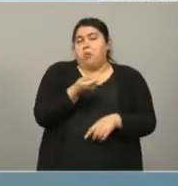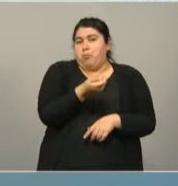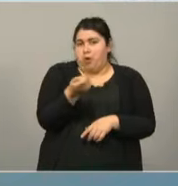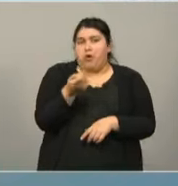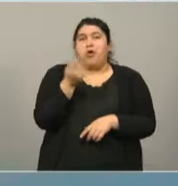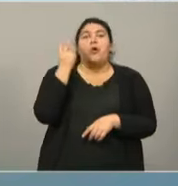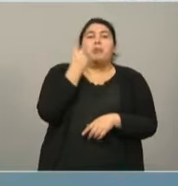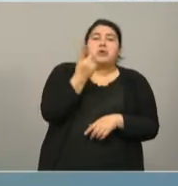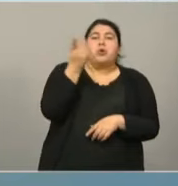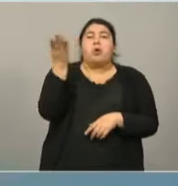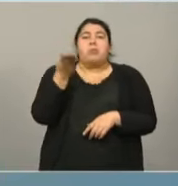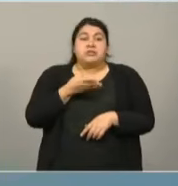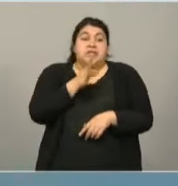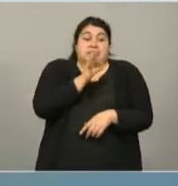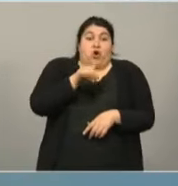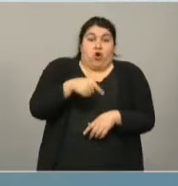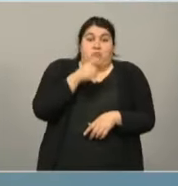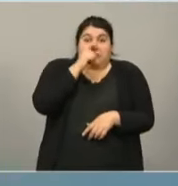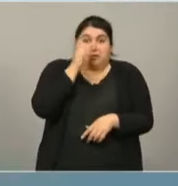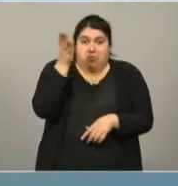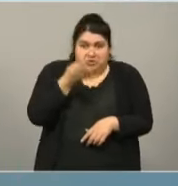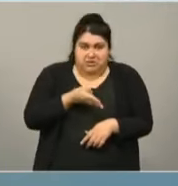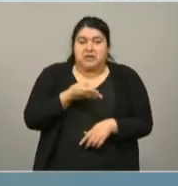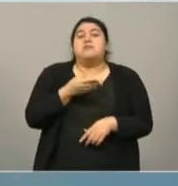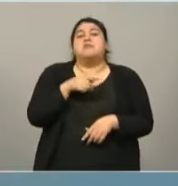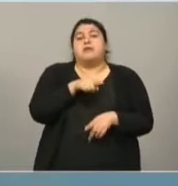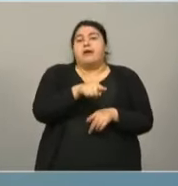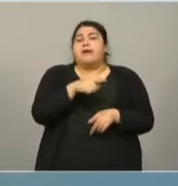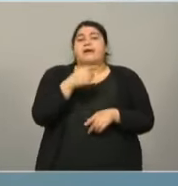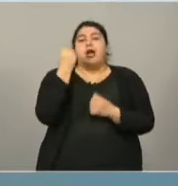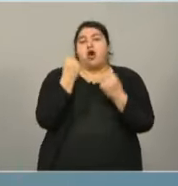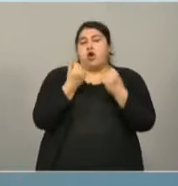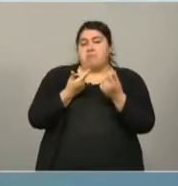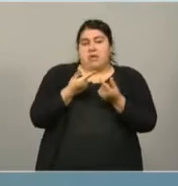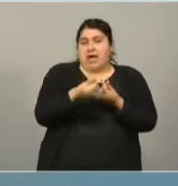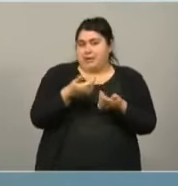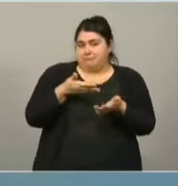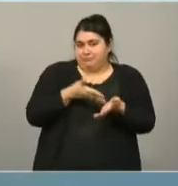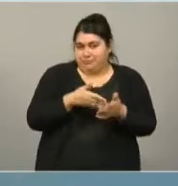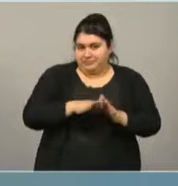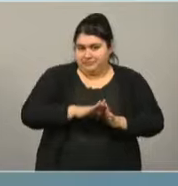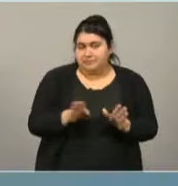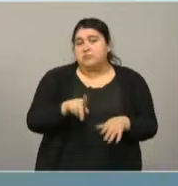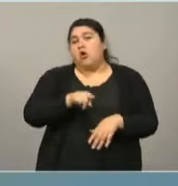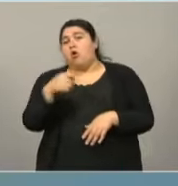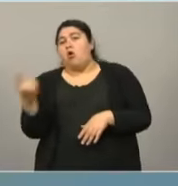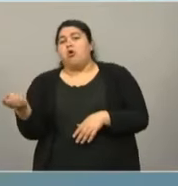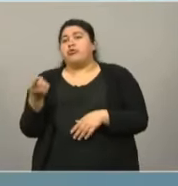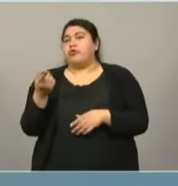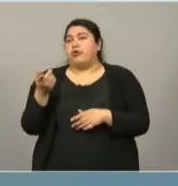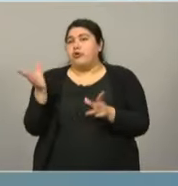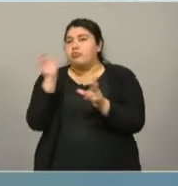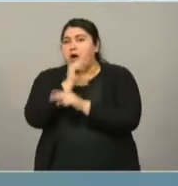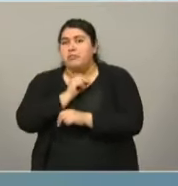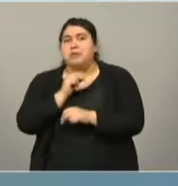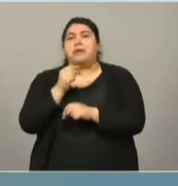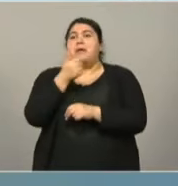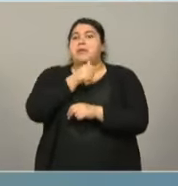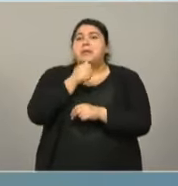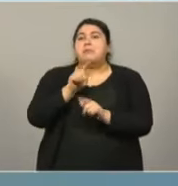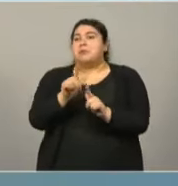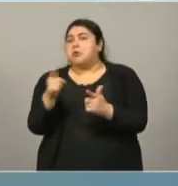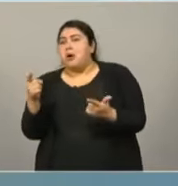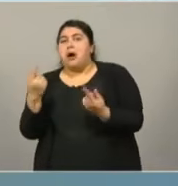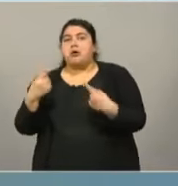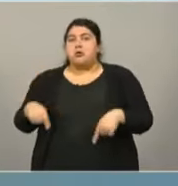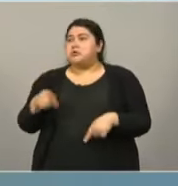el 21 por de este 0,7 era por un problema económico en otros casos era por un problema de disponibilidad del medicamento no se encontraba donde